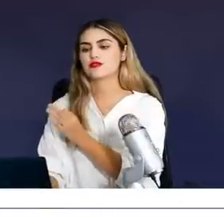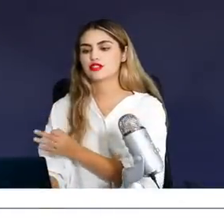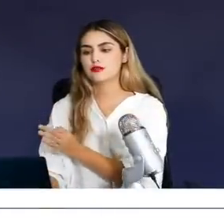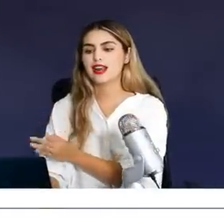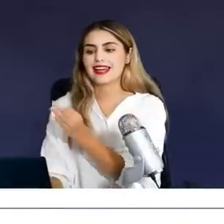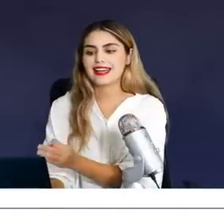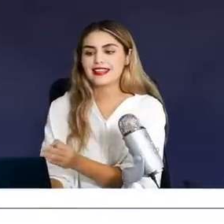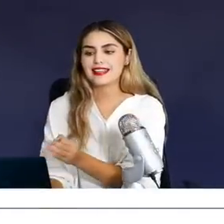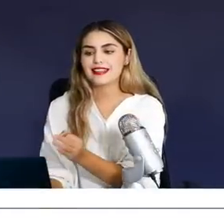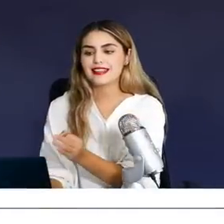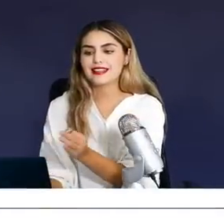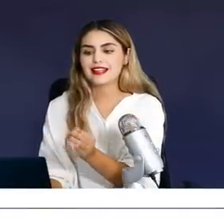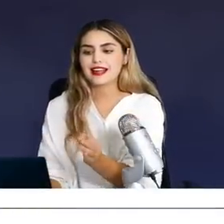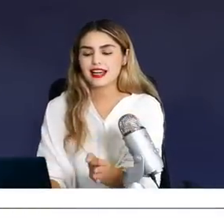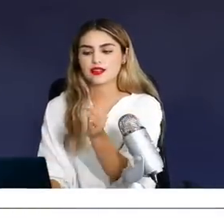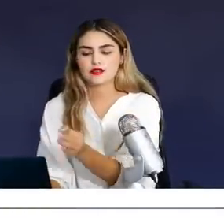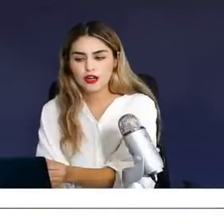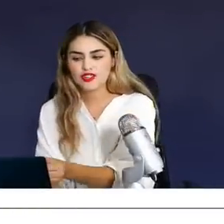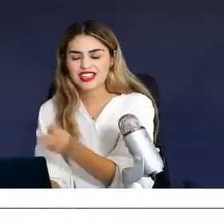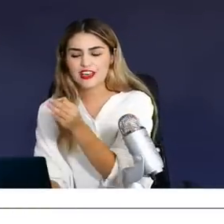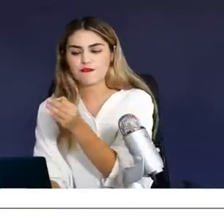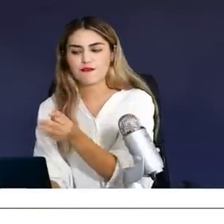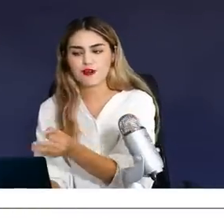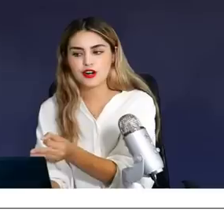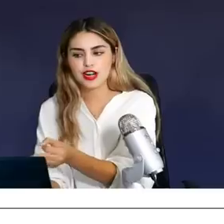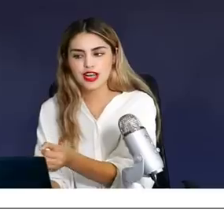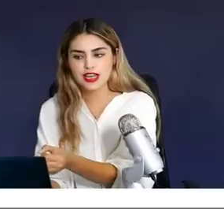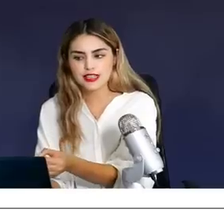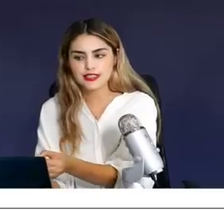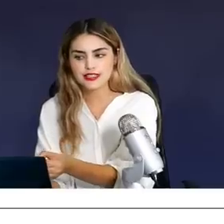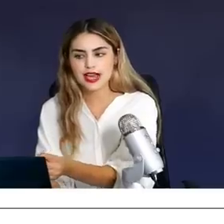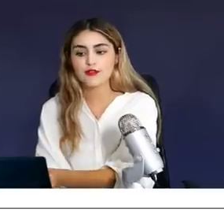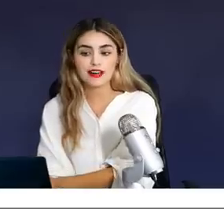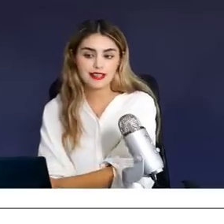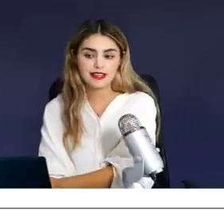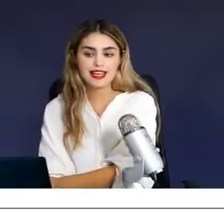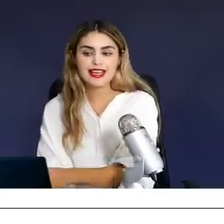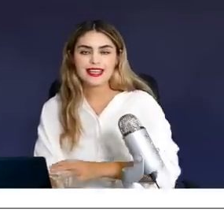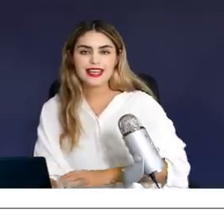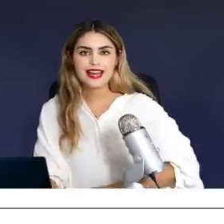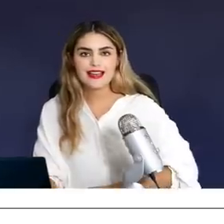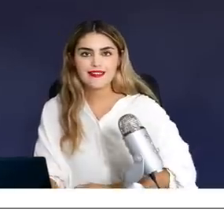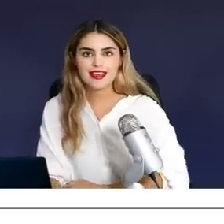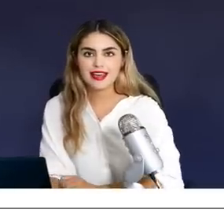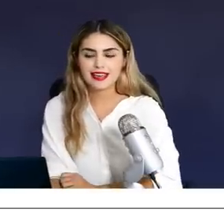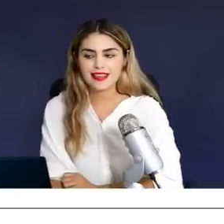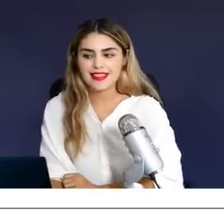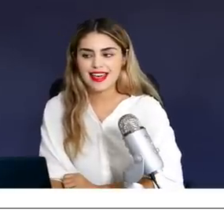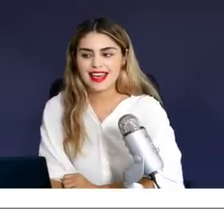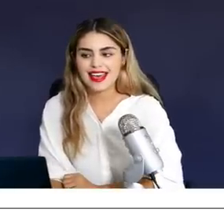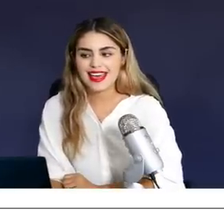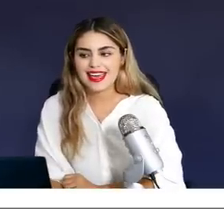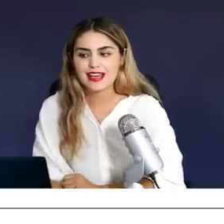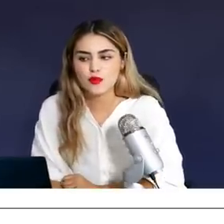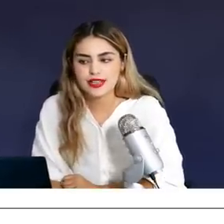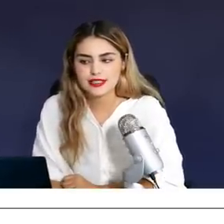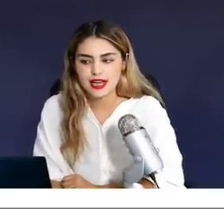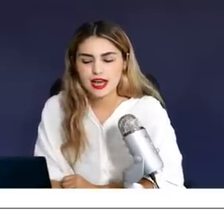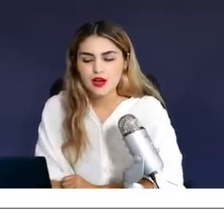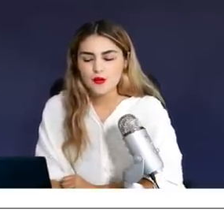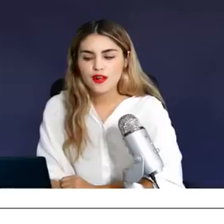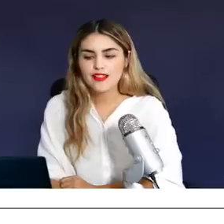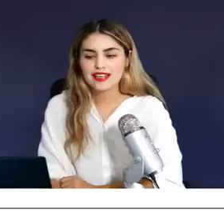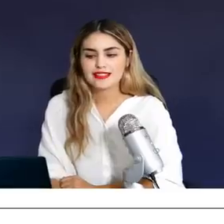exclusivo, la caída del caso contra Cienfuegos enfurece al equipo de Biden y la DEA queda